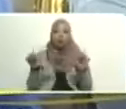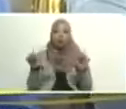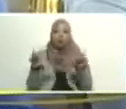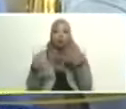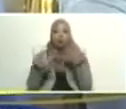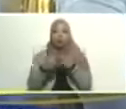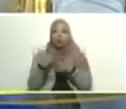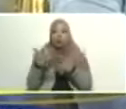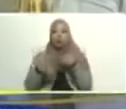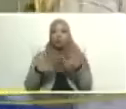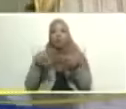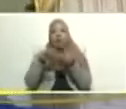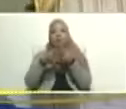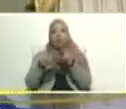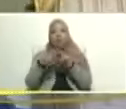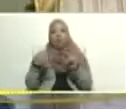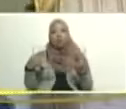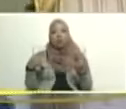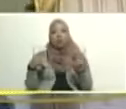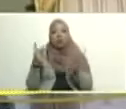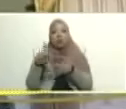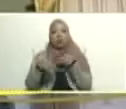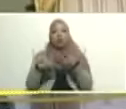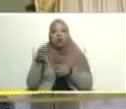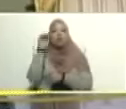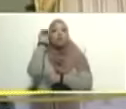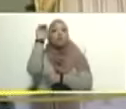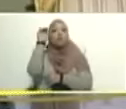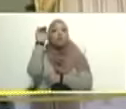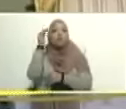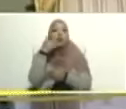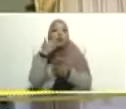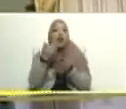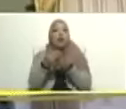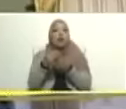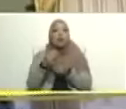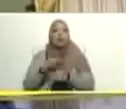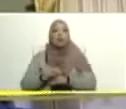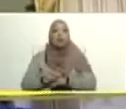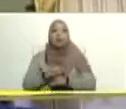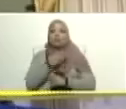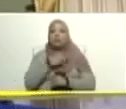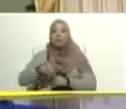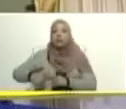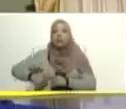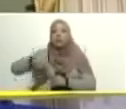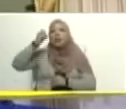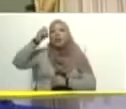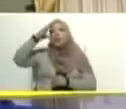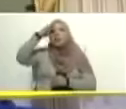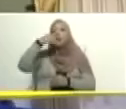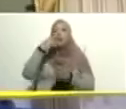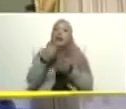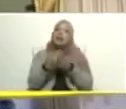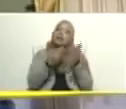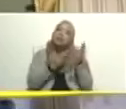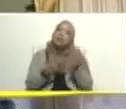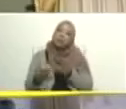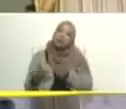estamos haciendo por la paz, lo estamos haciendo por el futuro. Así que muchas gracias, pues, presidente Petro, siempre y bienvenido.